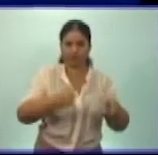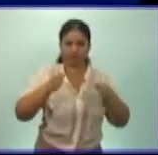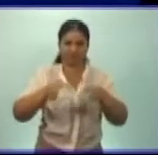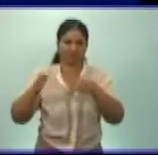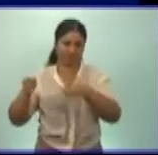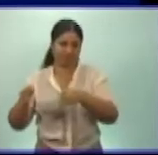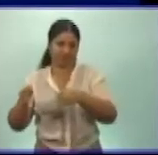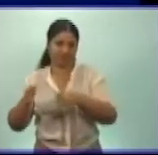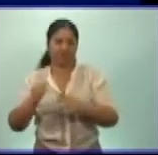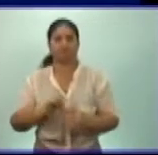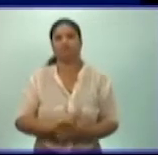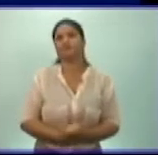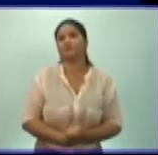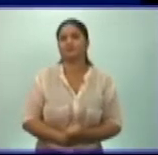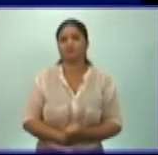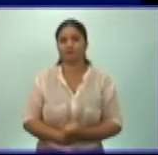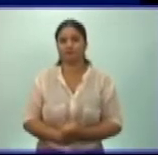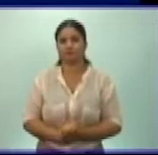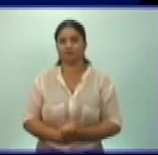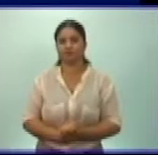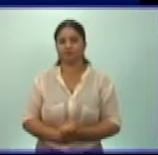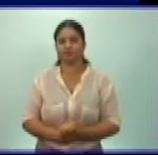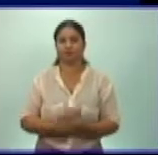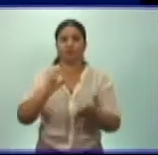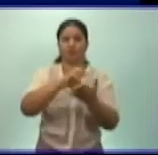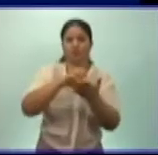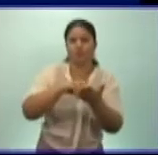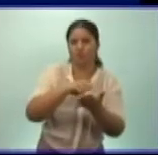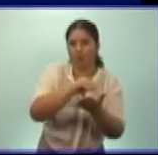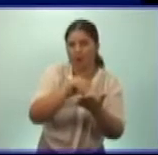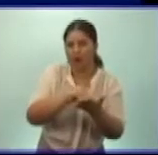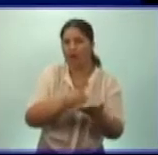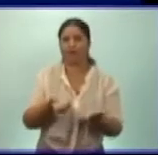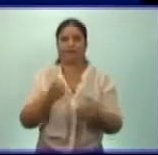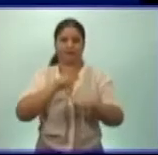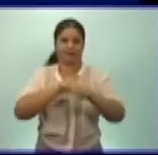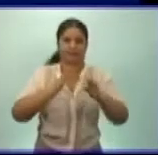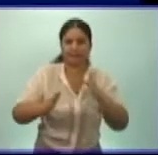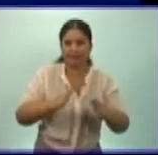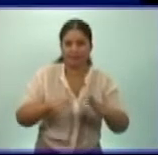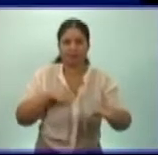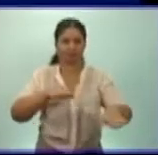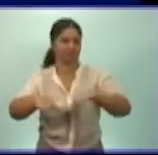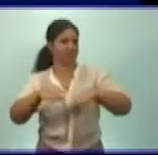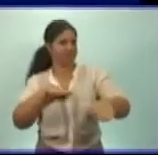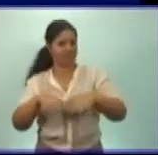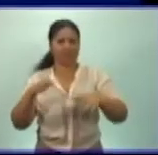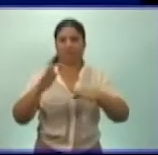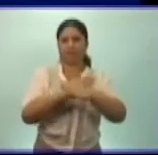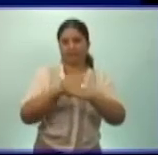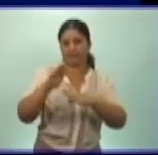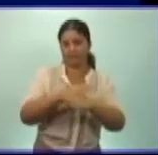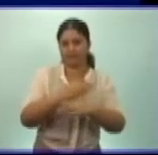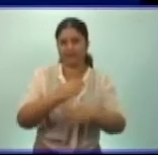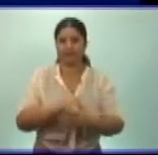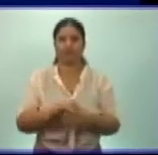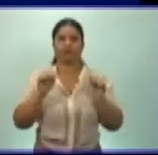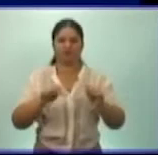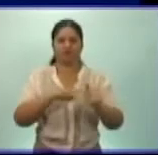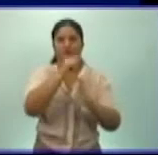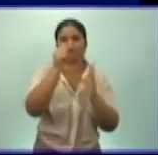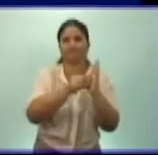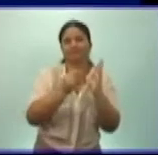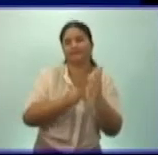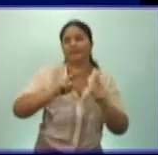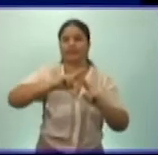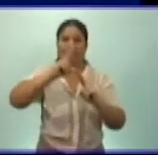Se respetaba la separación de géneros de la tragedia y la comedia y se mantenía un nivel